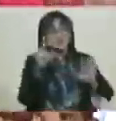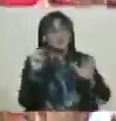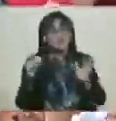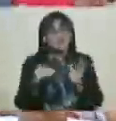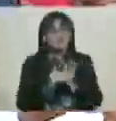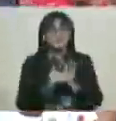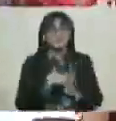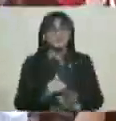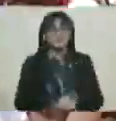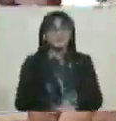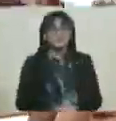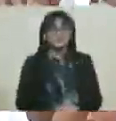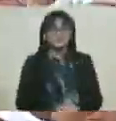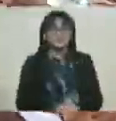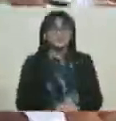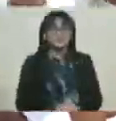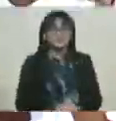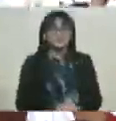mil